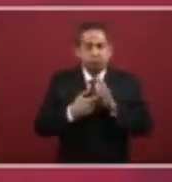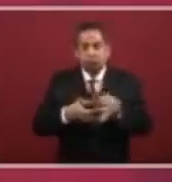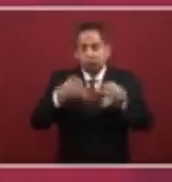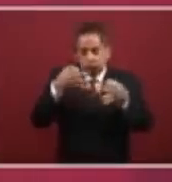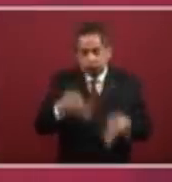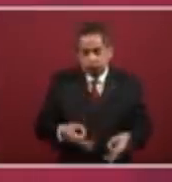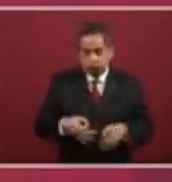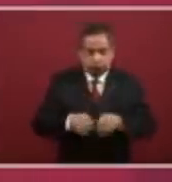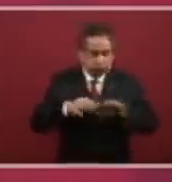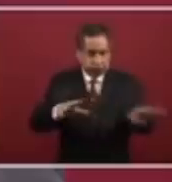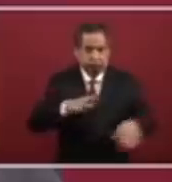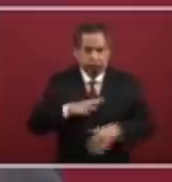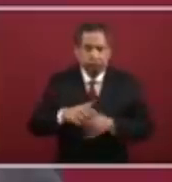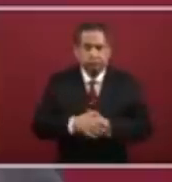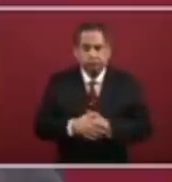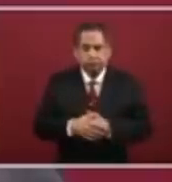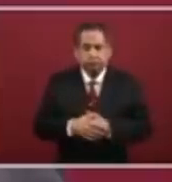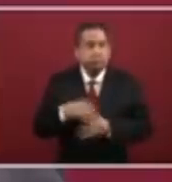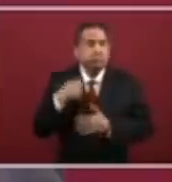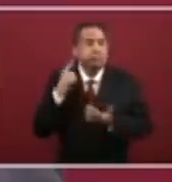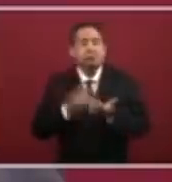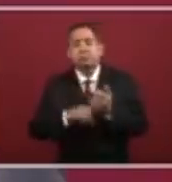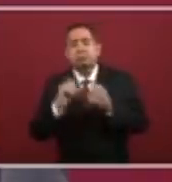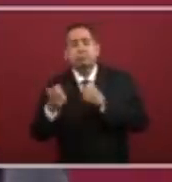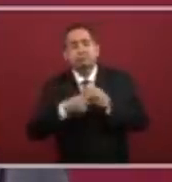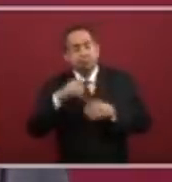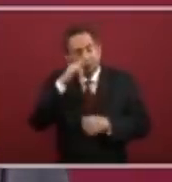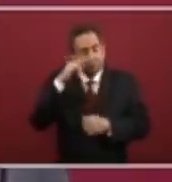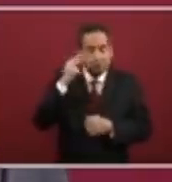oficiales, pero esto no lo ven.